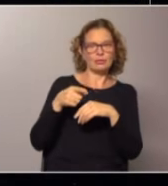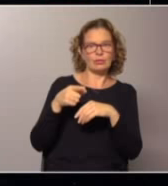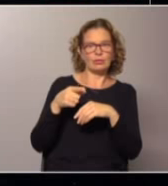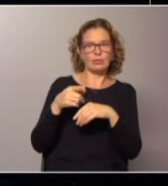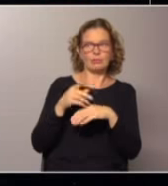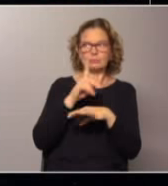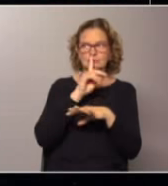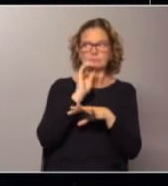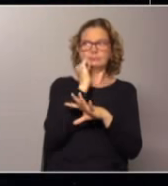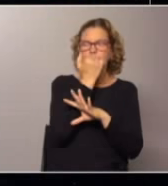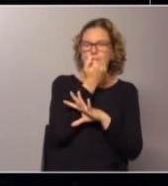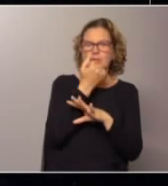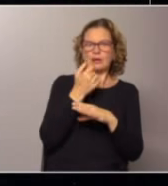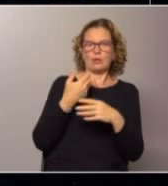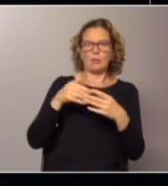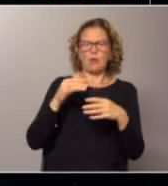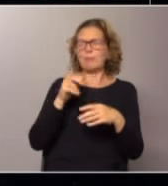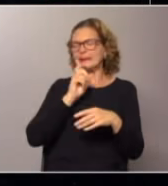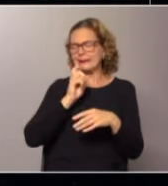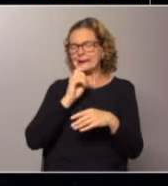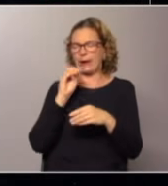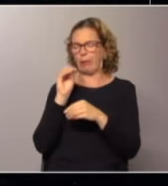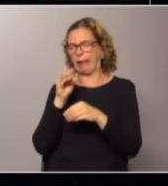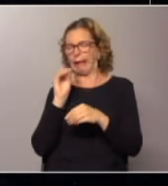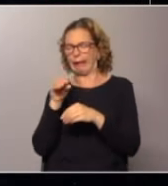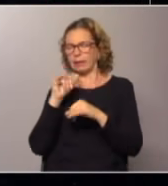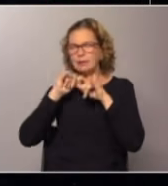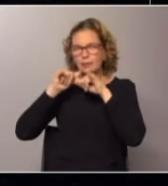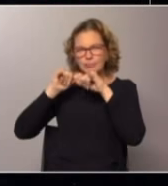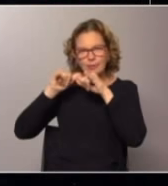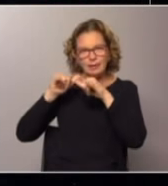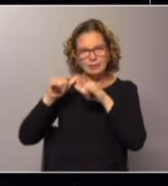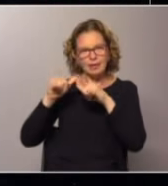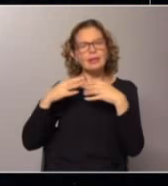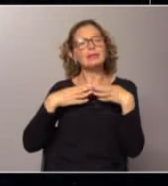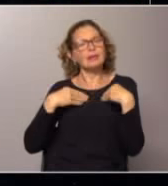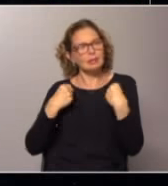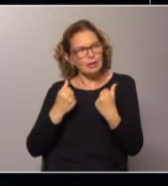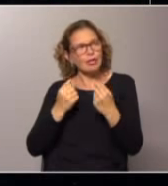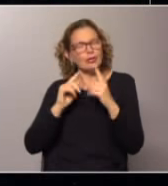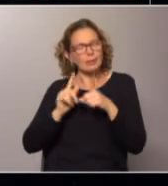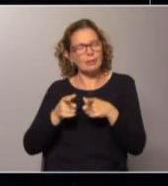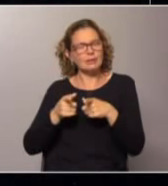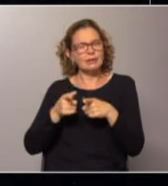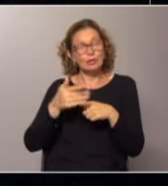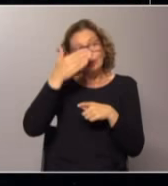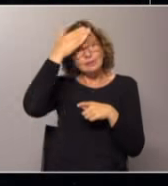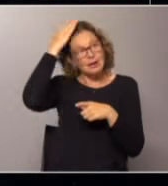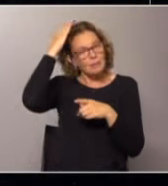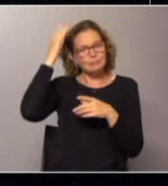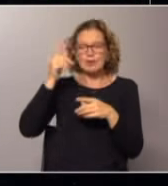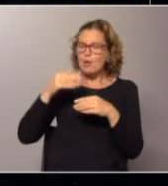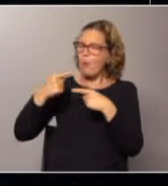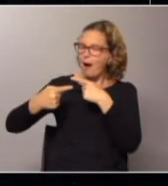anonimato inyectan desinformación mentiras instalan campañas y están sentidos verdad y trump ha seguido ese libreto